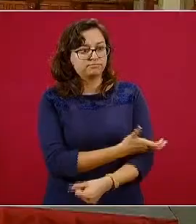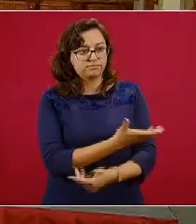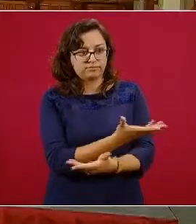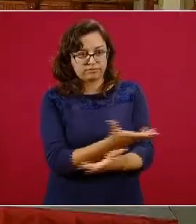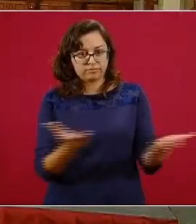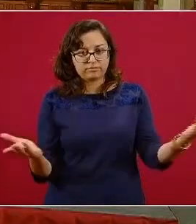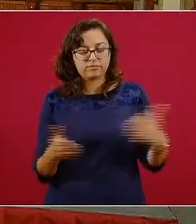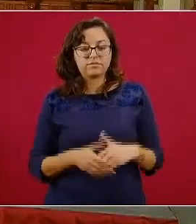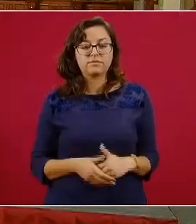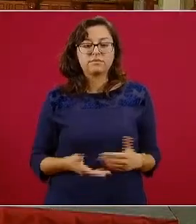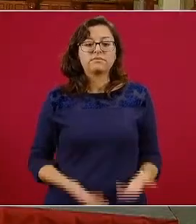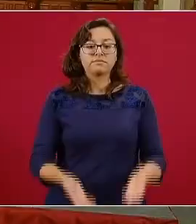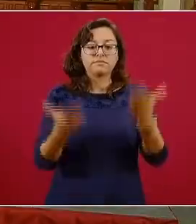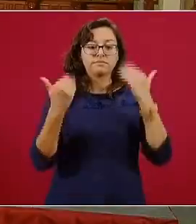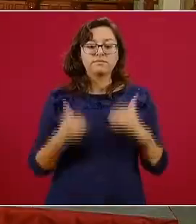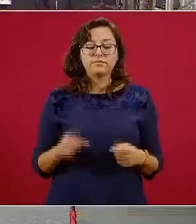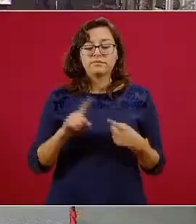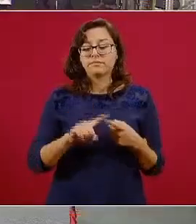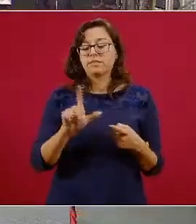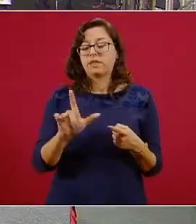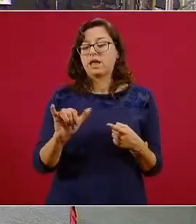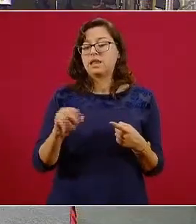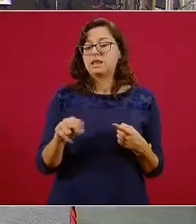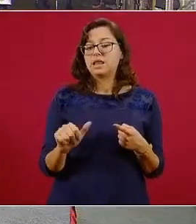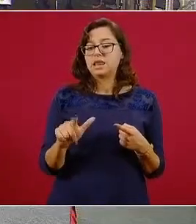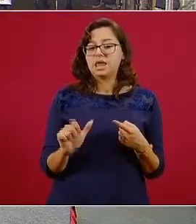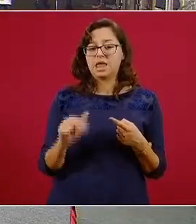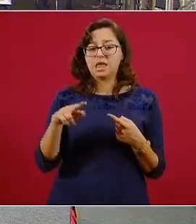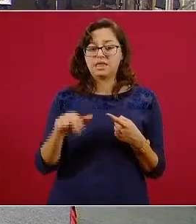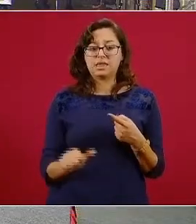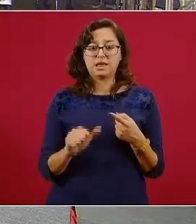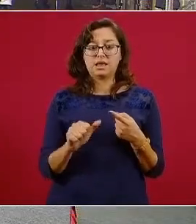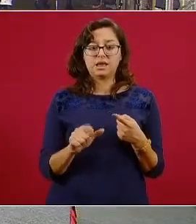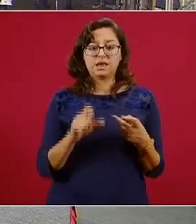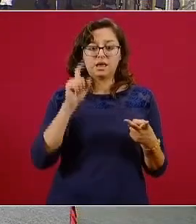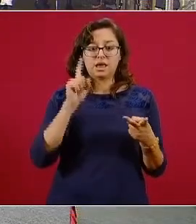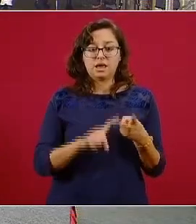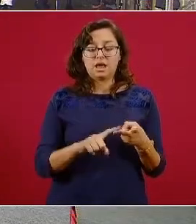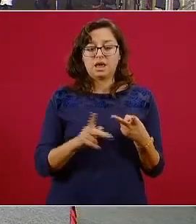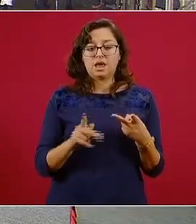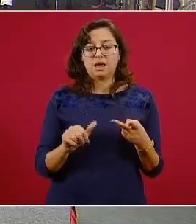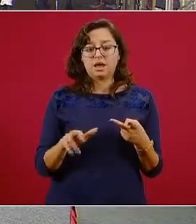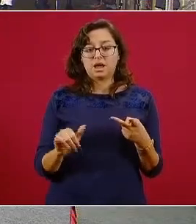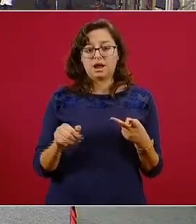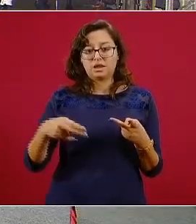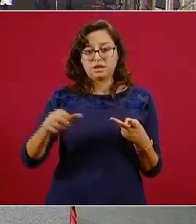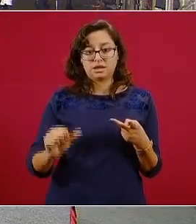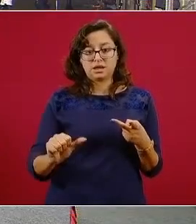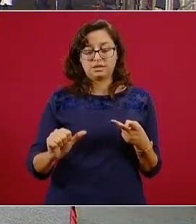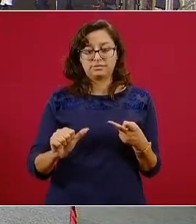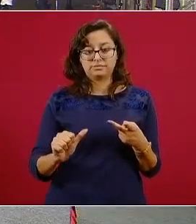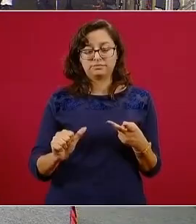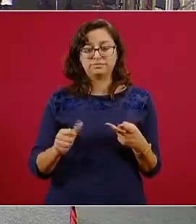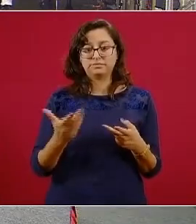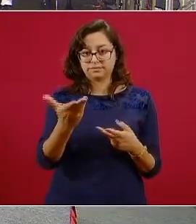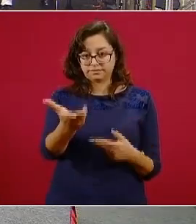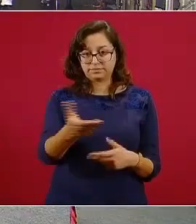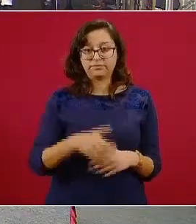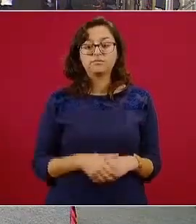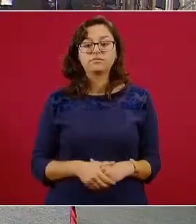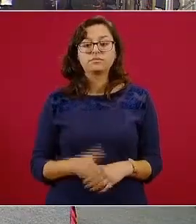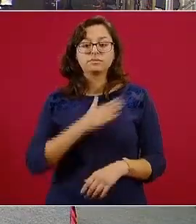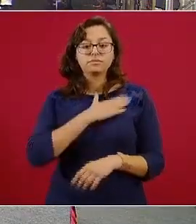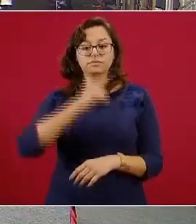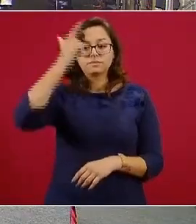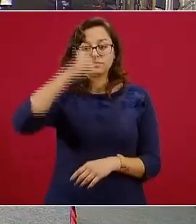a dar lugar a Liliana Noble, de Pulso Saludable. Enseguida Karina, de 24 horas. Buenas noches, Liliana